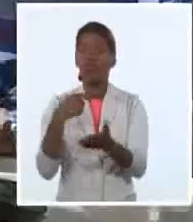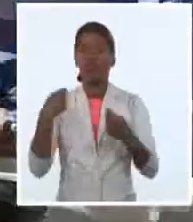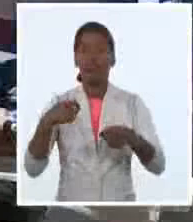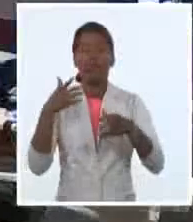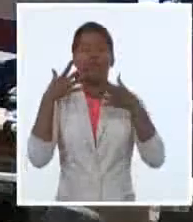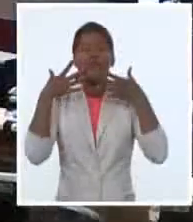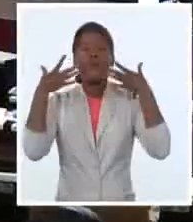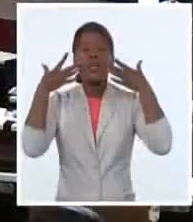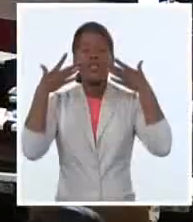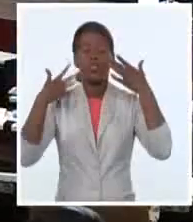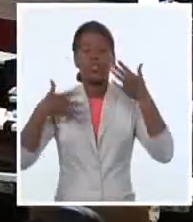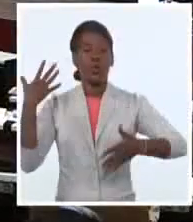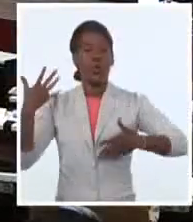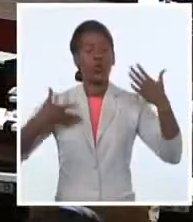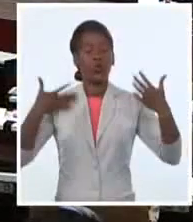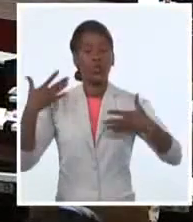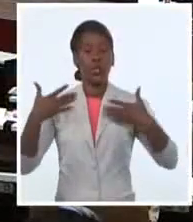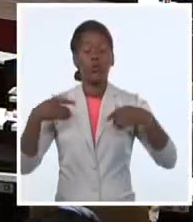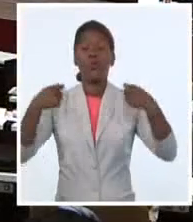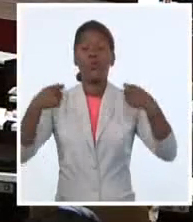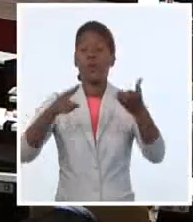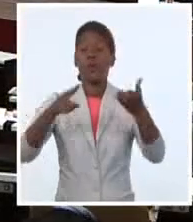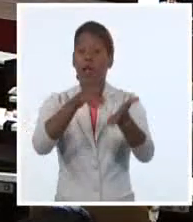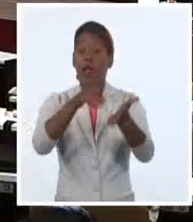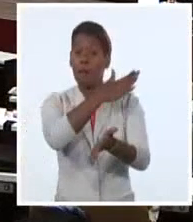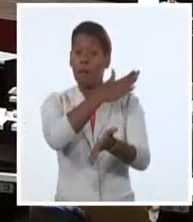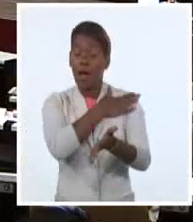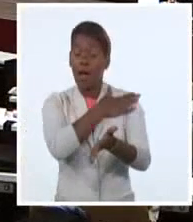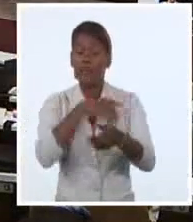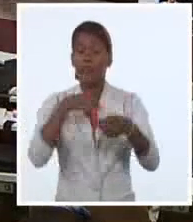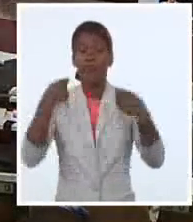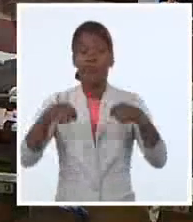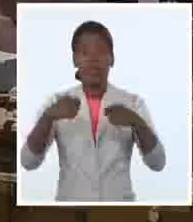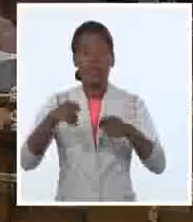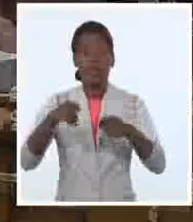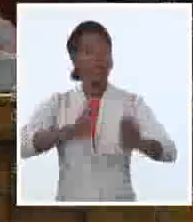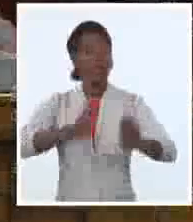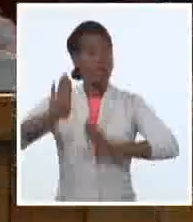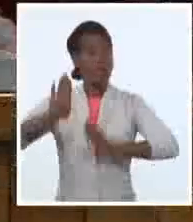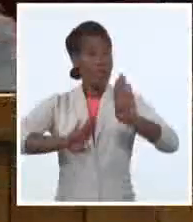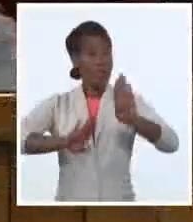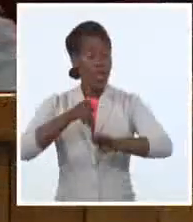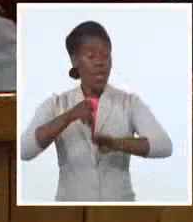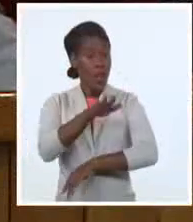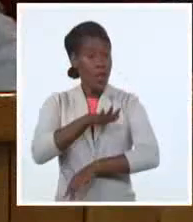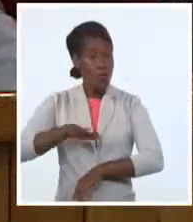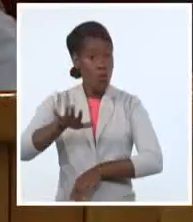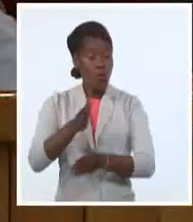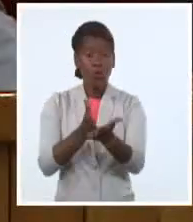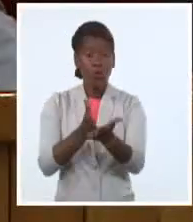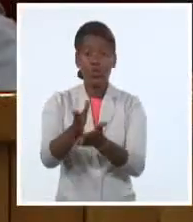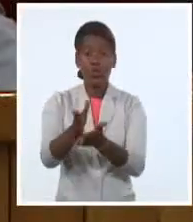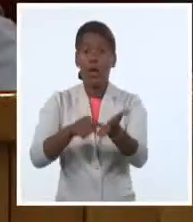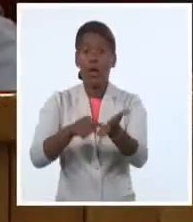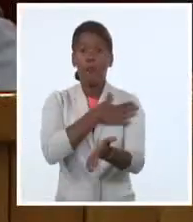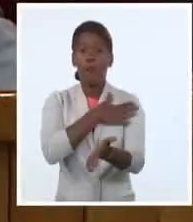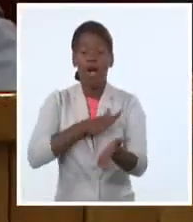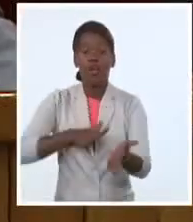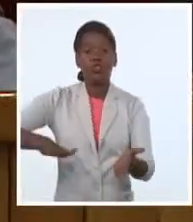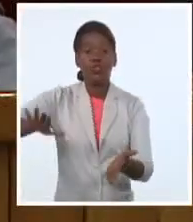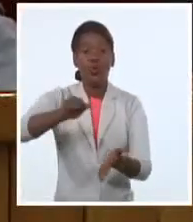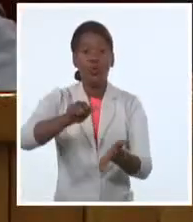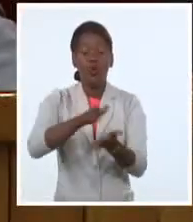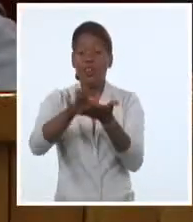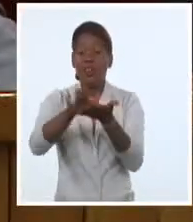alertas. La paz y la concordia que distingue la vida en nuestras calles seguirá reinando. Nadie va